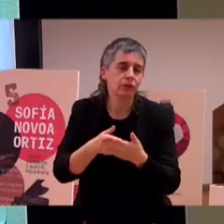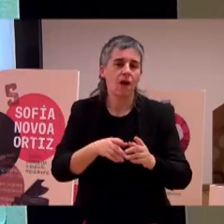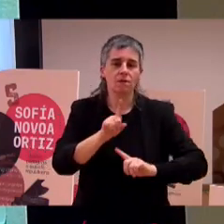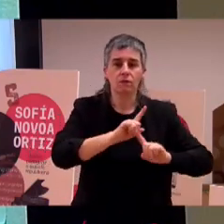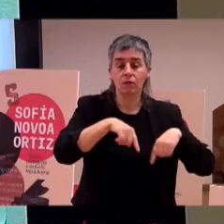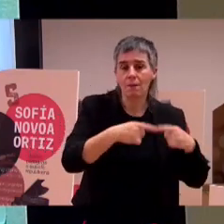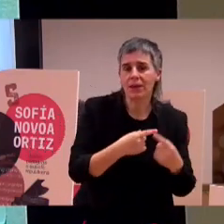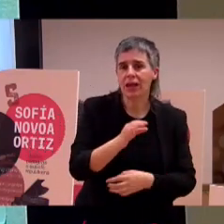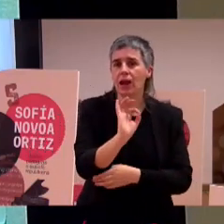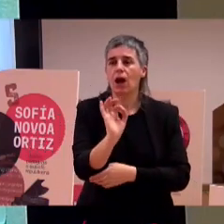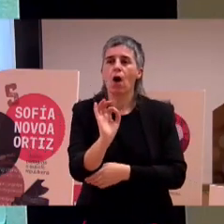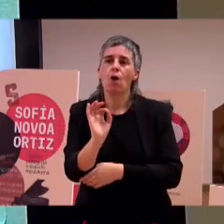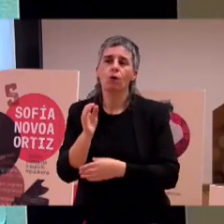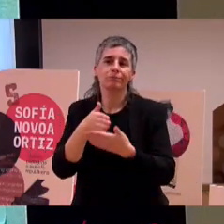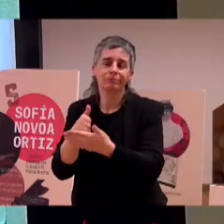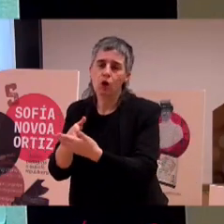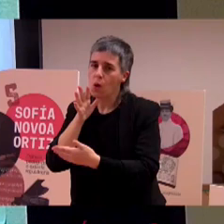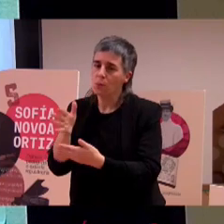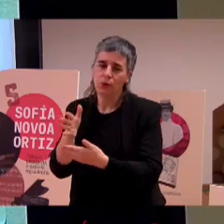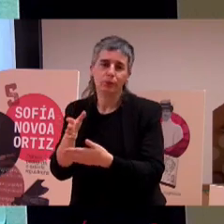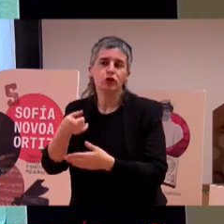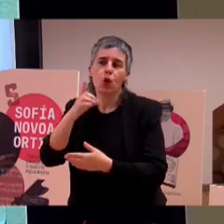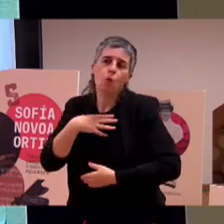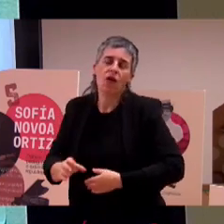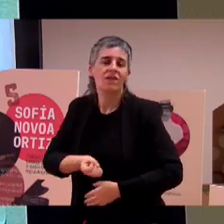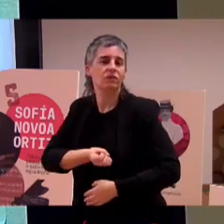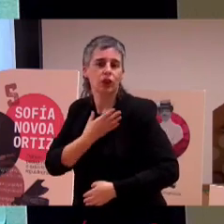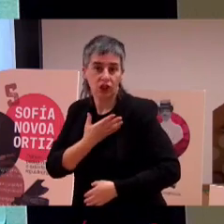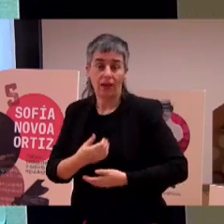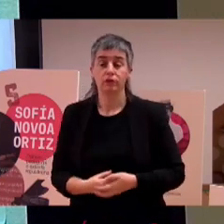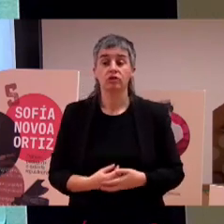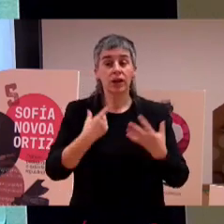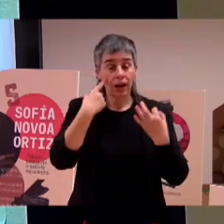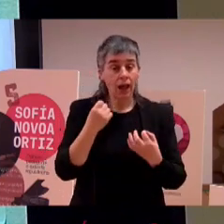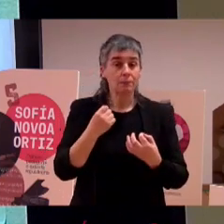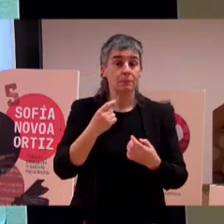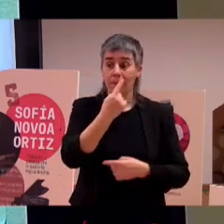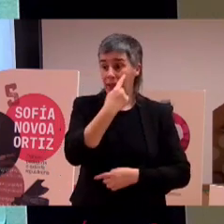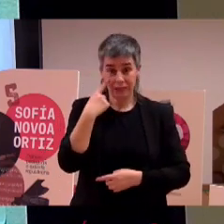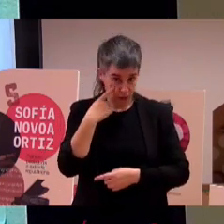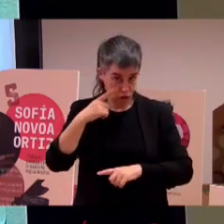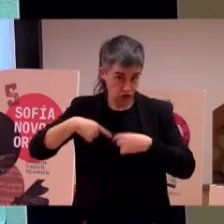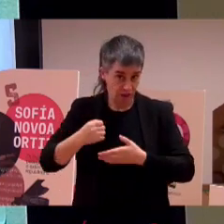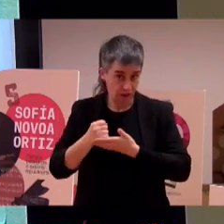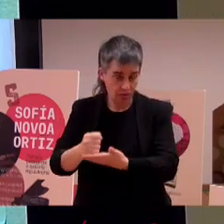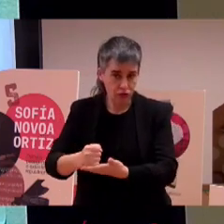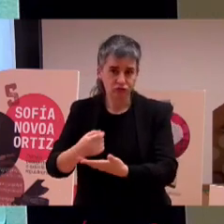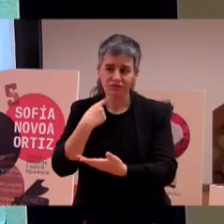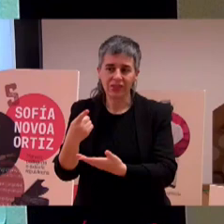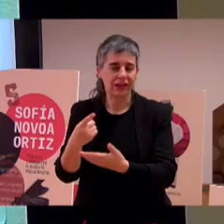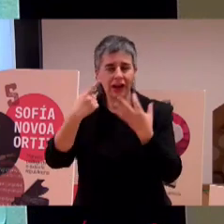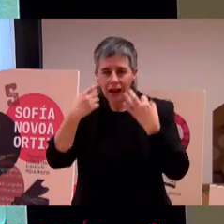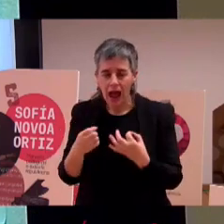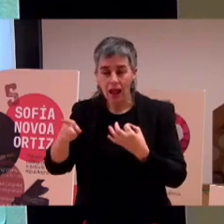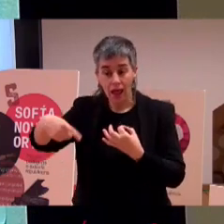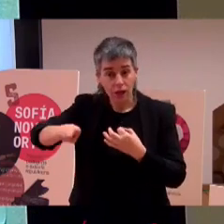circuito de afeccionados. De feito, o testemunho dos heredeiros de algunhas destas mulleres revela que xamais lles pagaba un concerto.